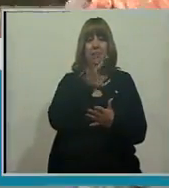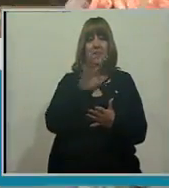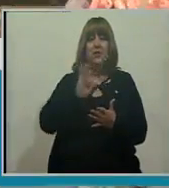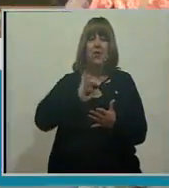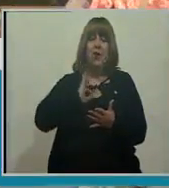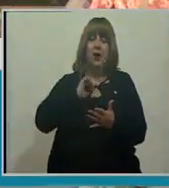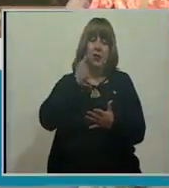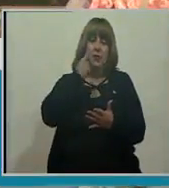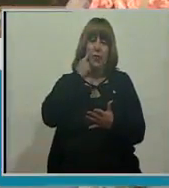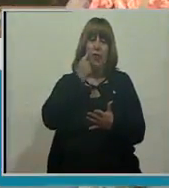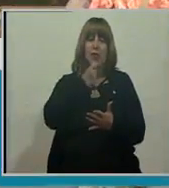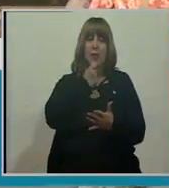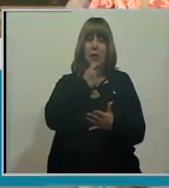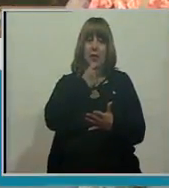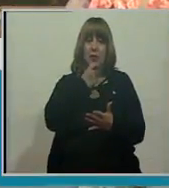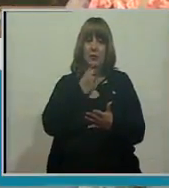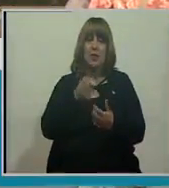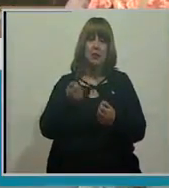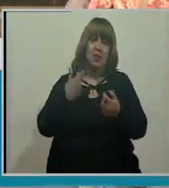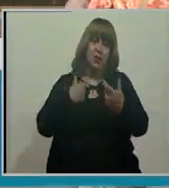25, y me dio todo.